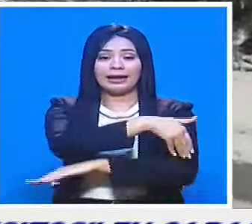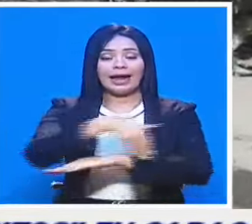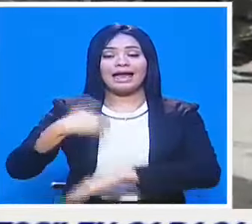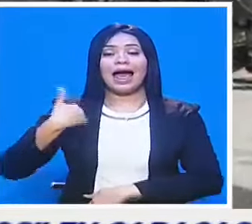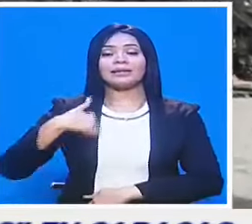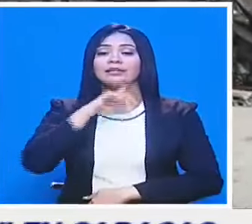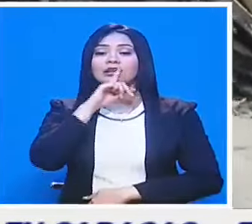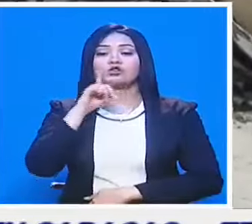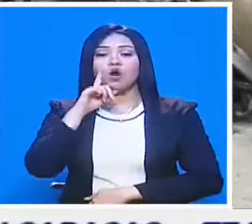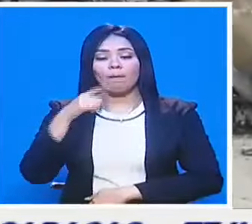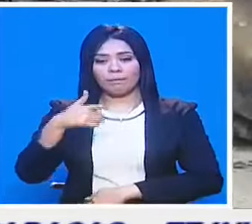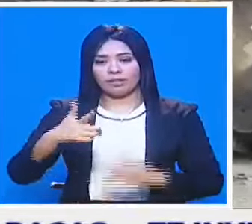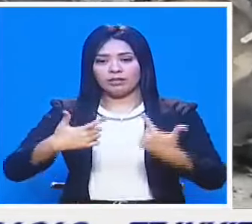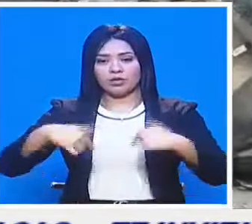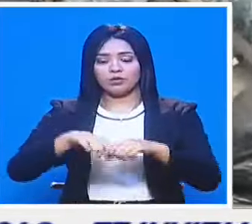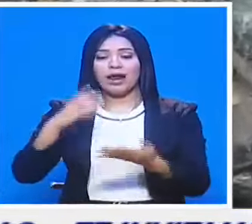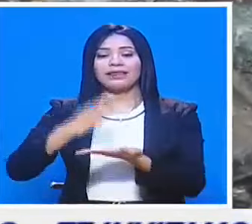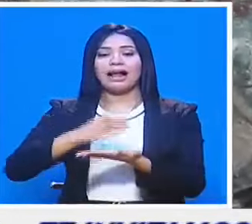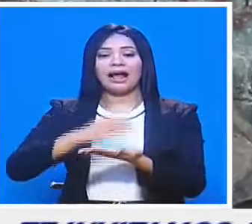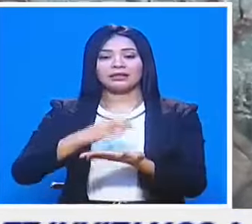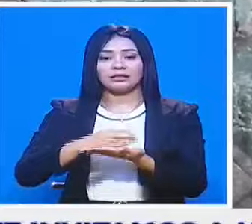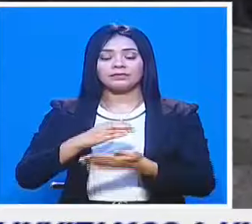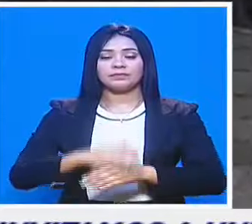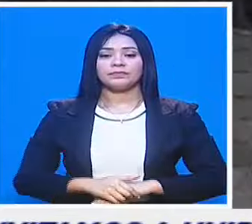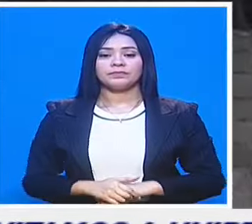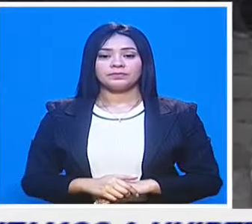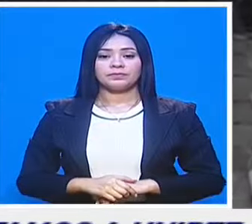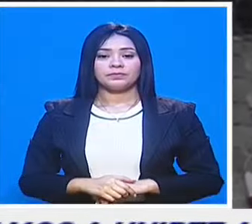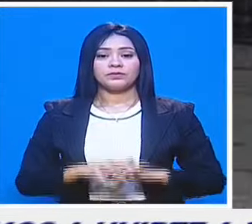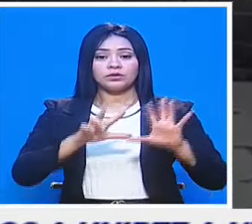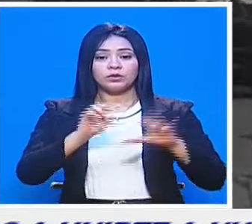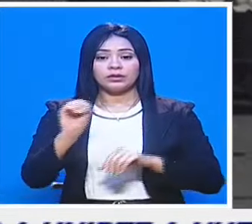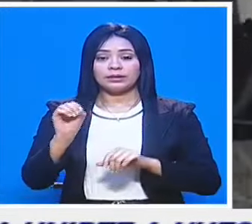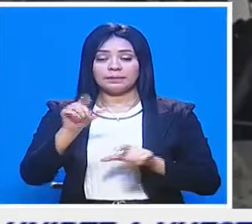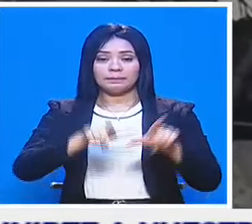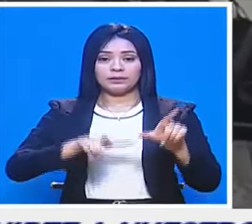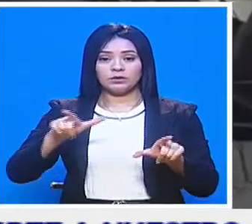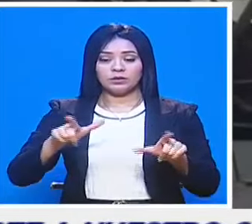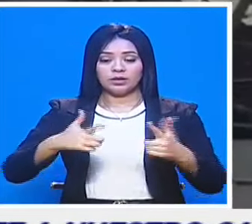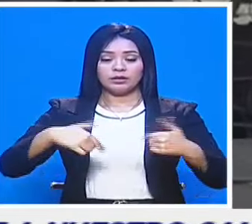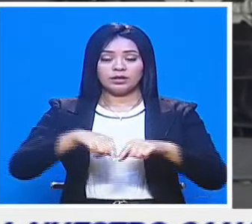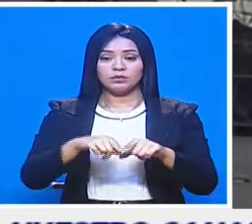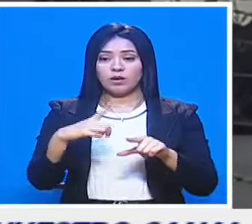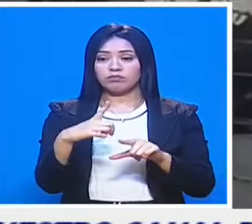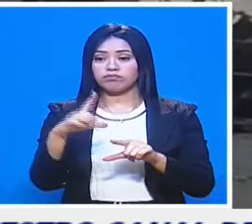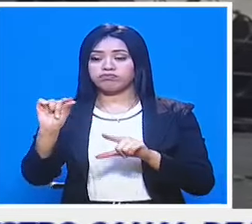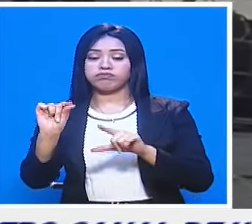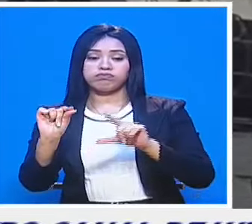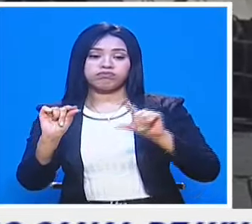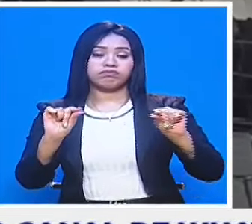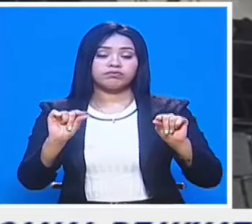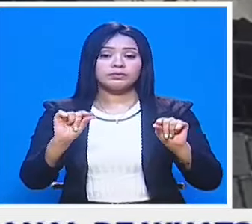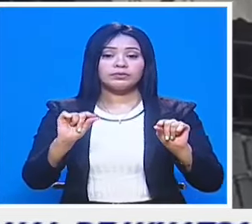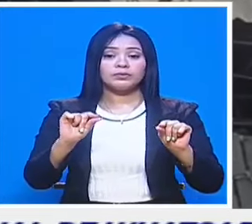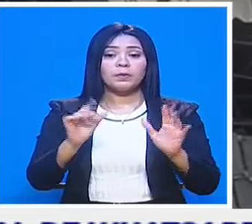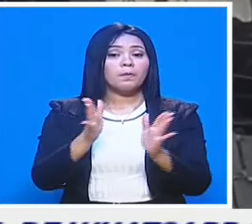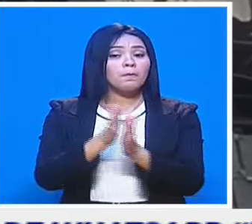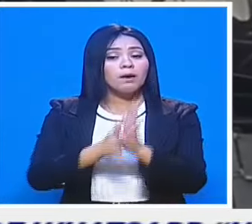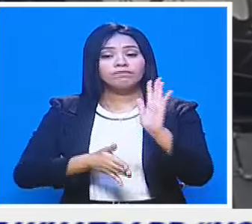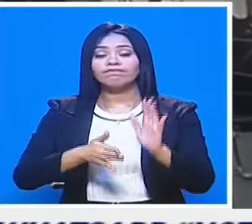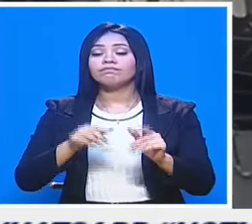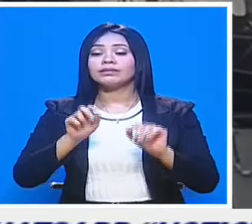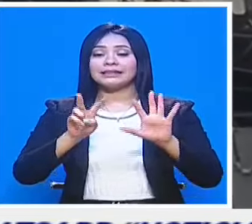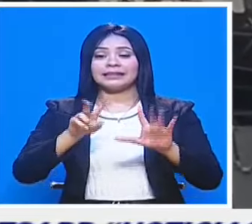a un reconocido supermercado de acá de Catia. 80 personas fueron evacuadas de una edificación cercana y 7